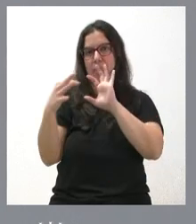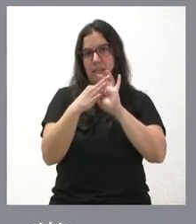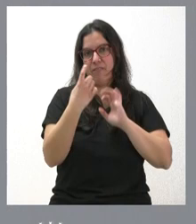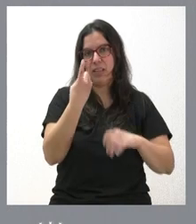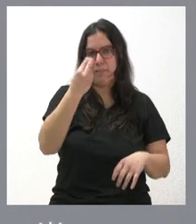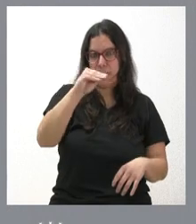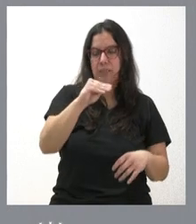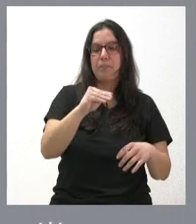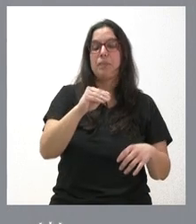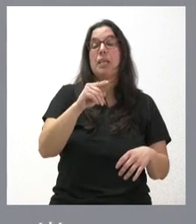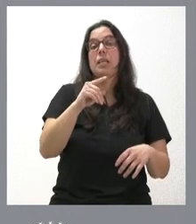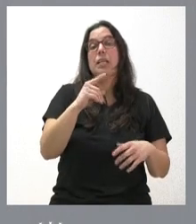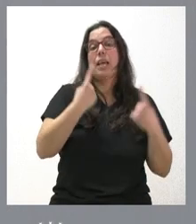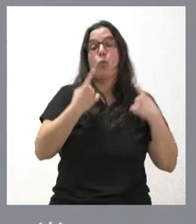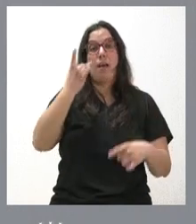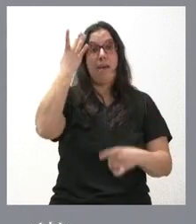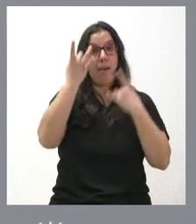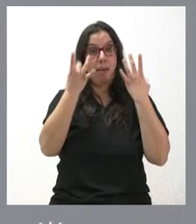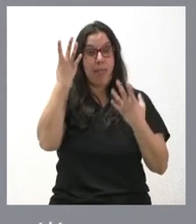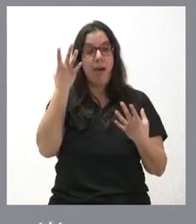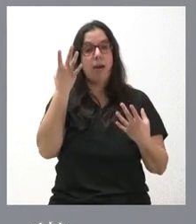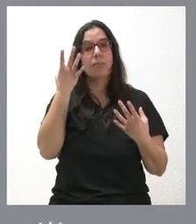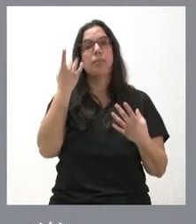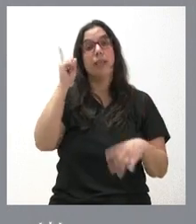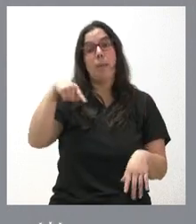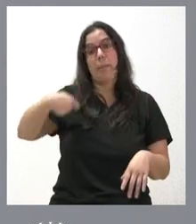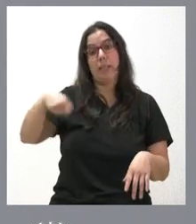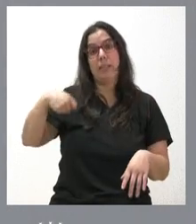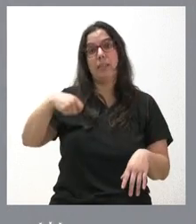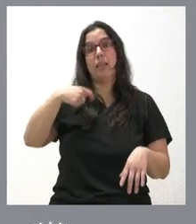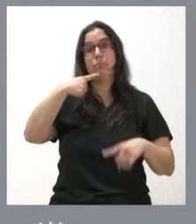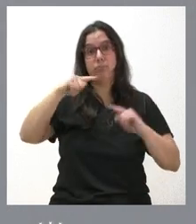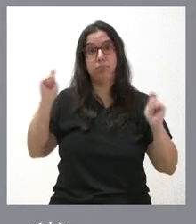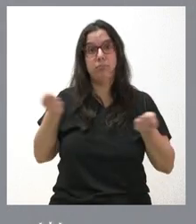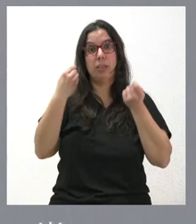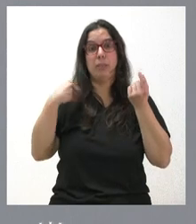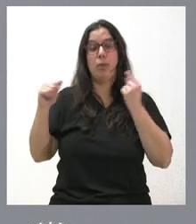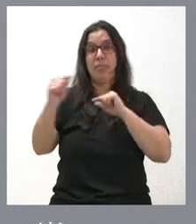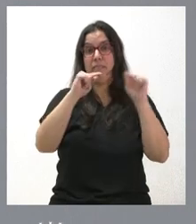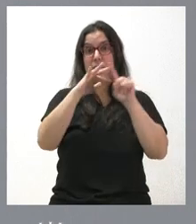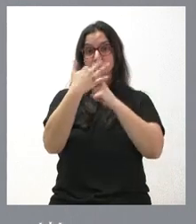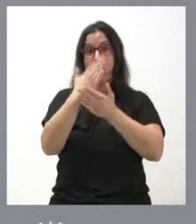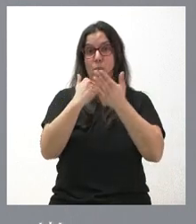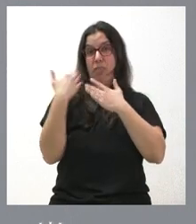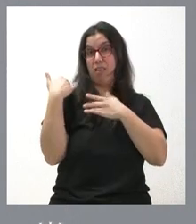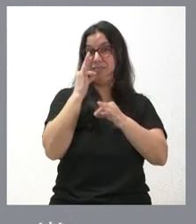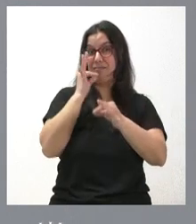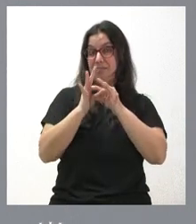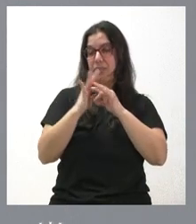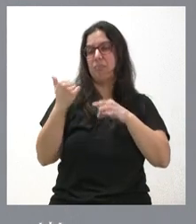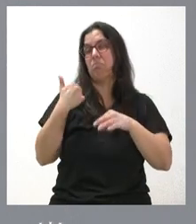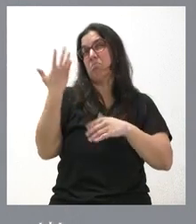incorporaremos algunas de las iniciativas que también el presidente anunció en el debate del estado de la comunidad con lo cual yo creo que en el